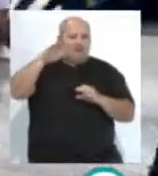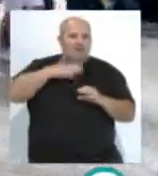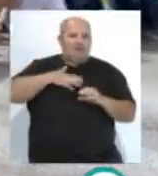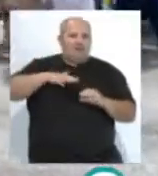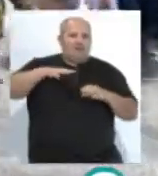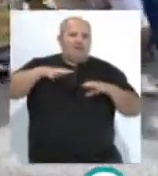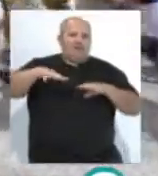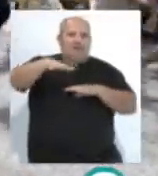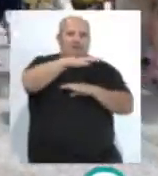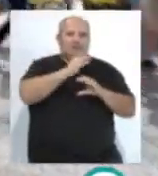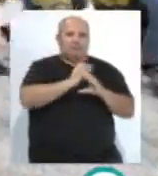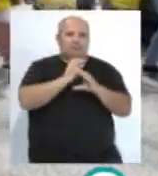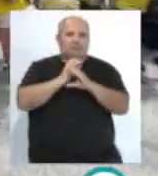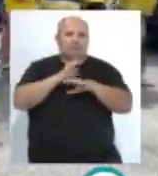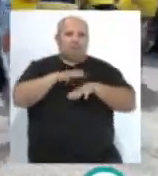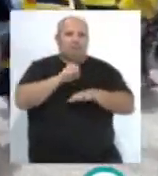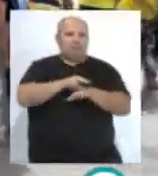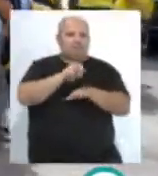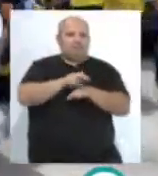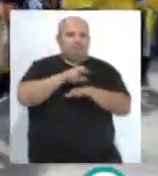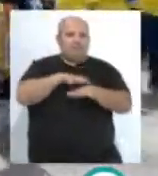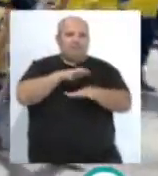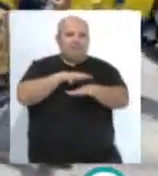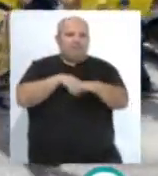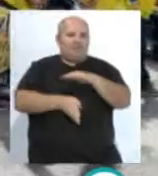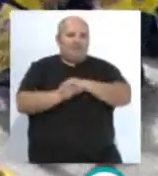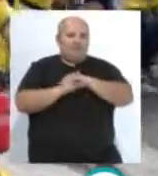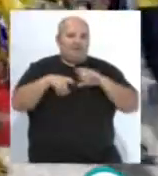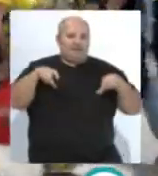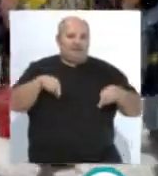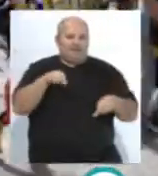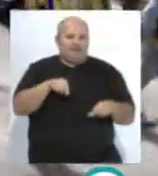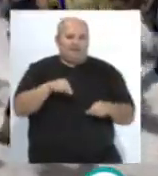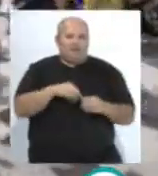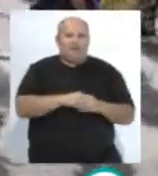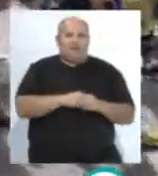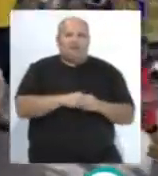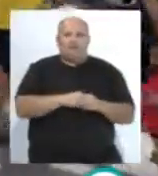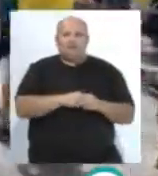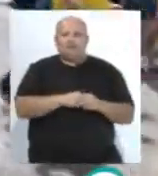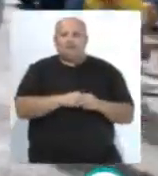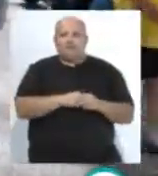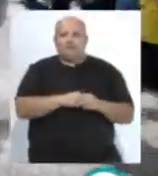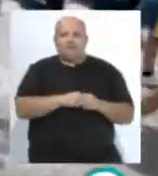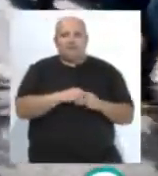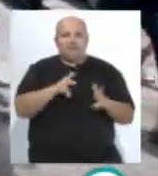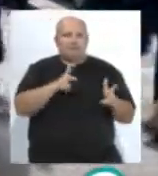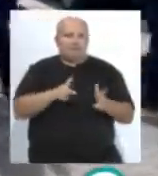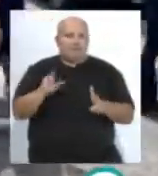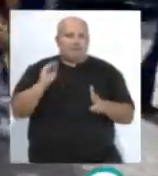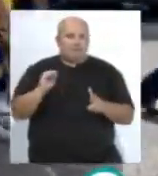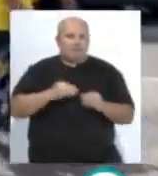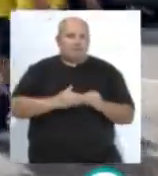las inmediaciones del estadio y ya se dirigían todos los aficionados del Cádiz a ocupar sus